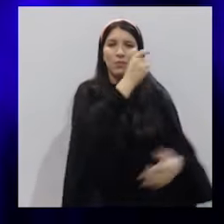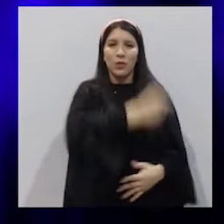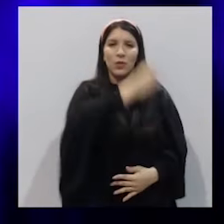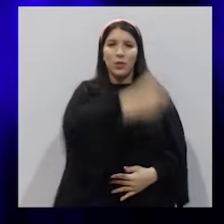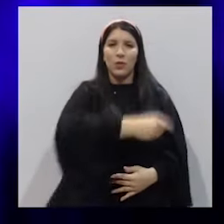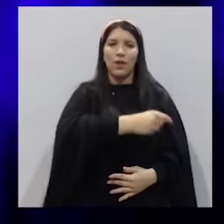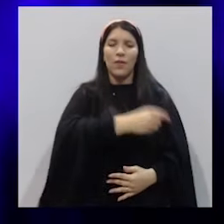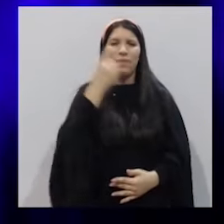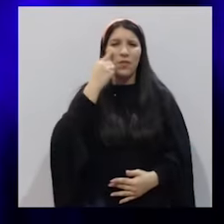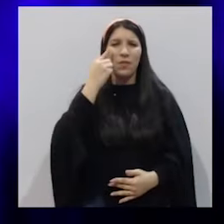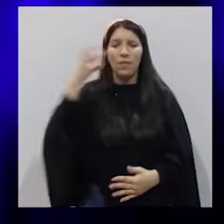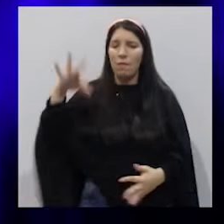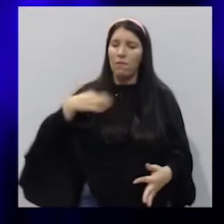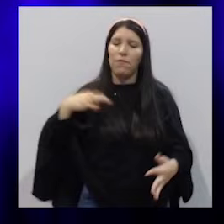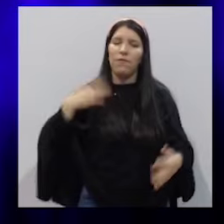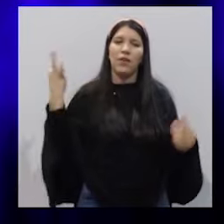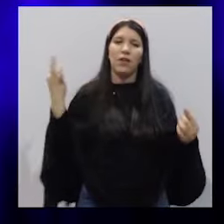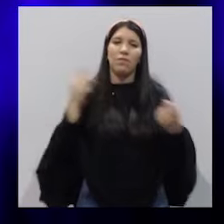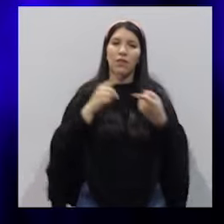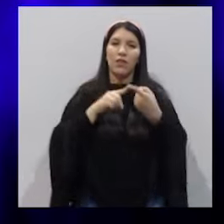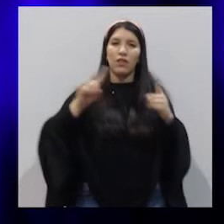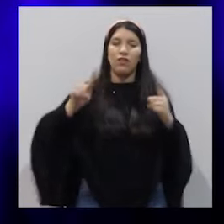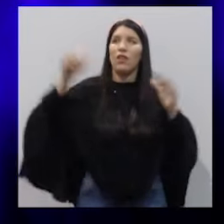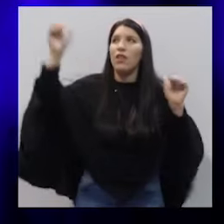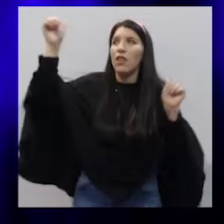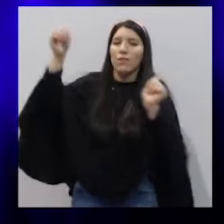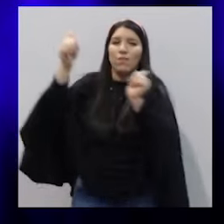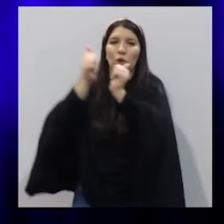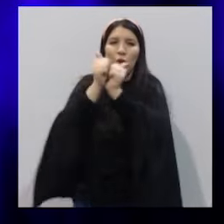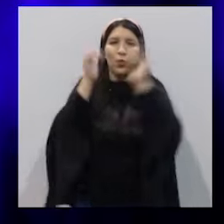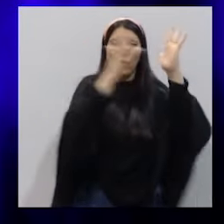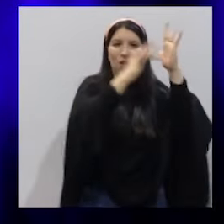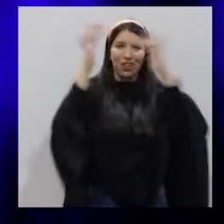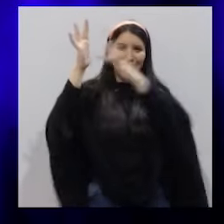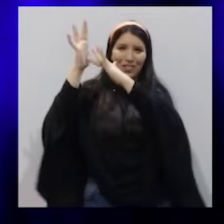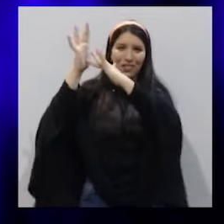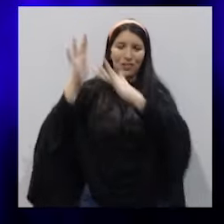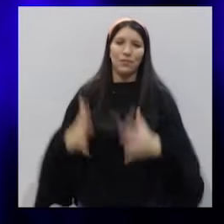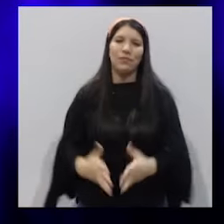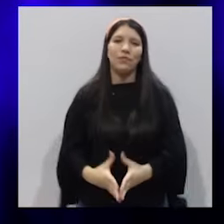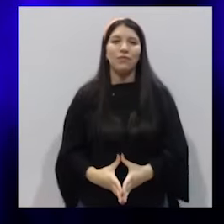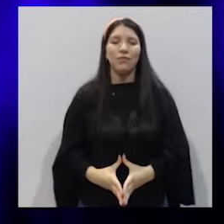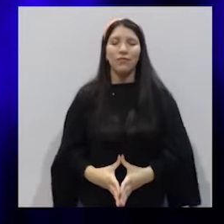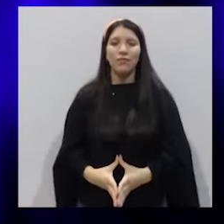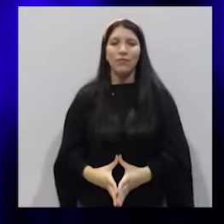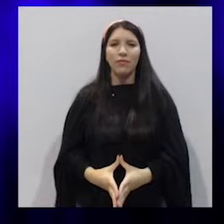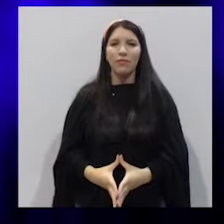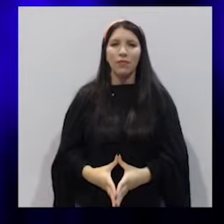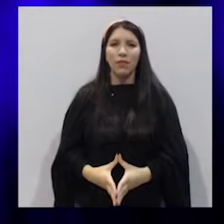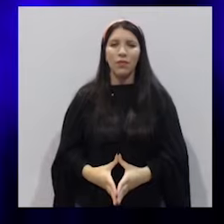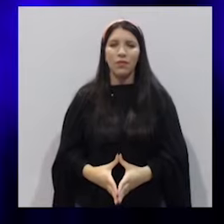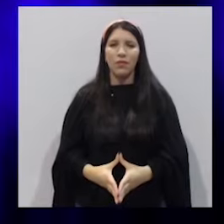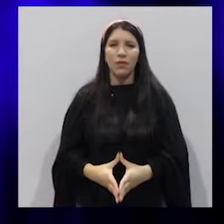exhorta anima y también les dice quiero estar con ustedes personalmente para enseñarles